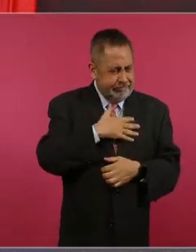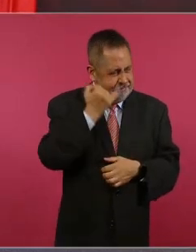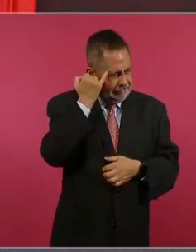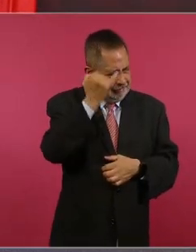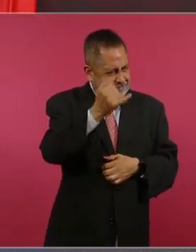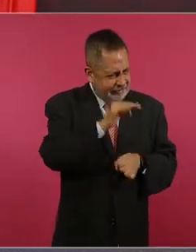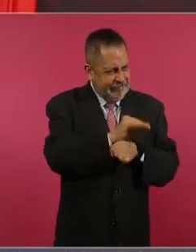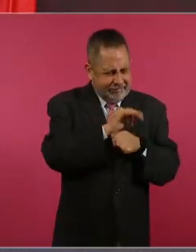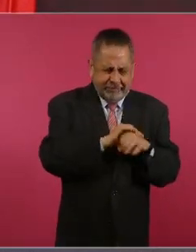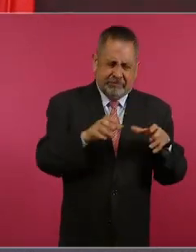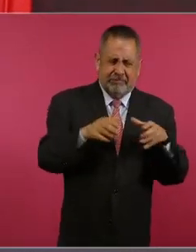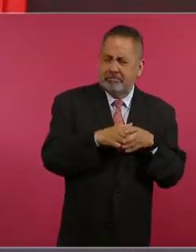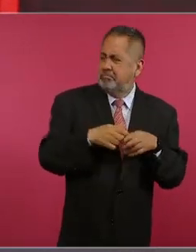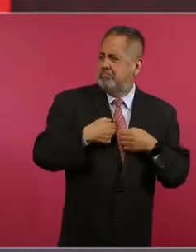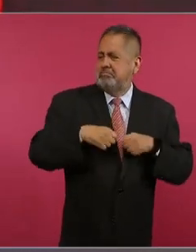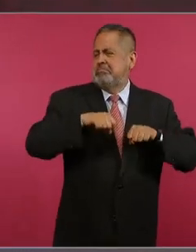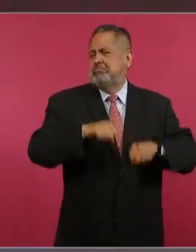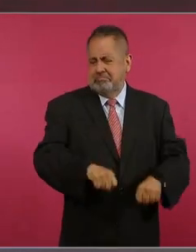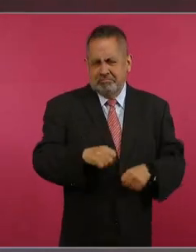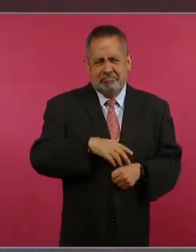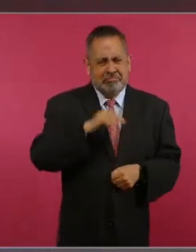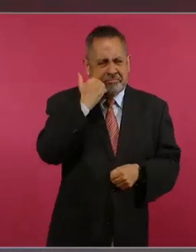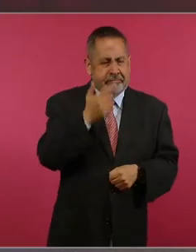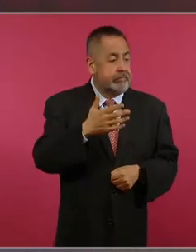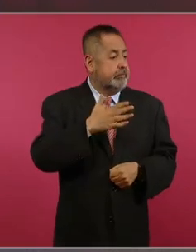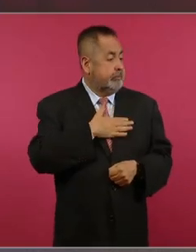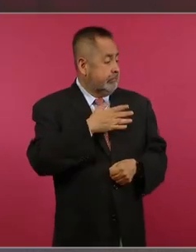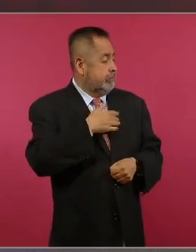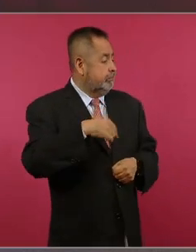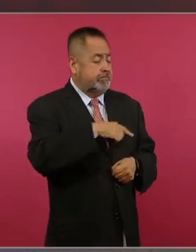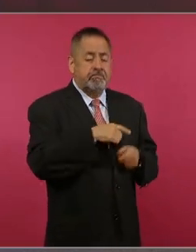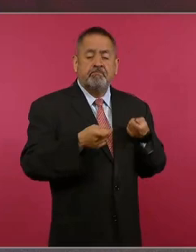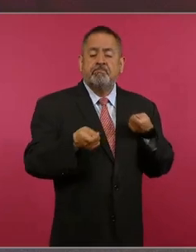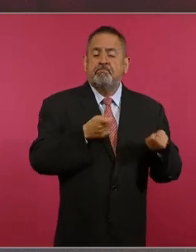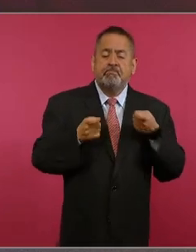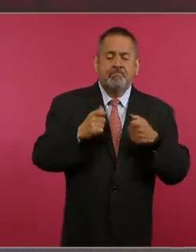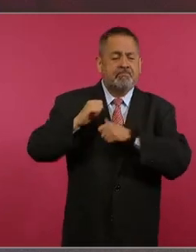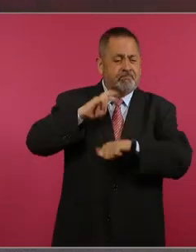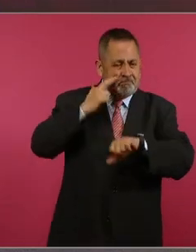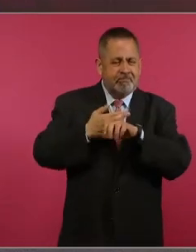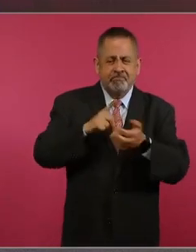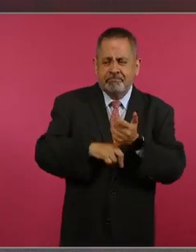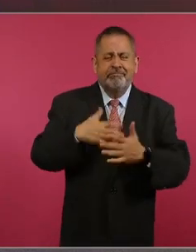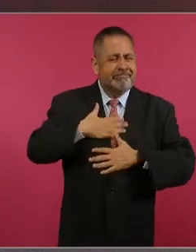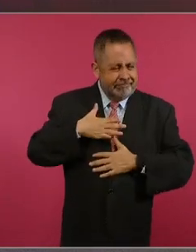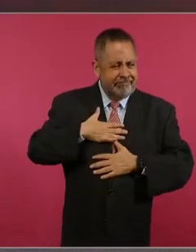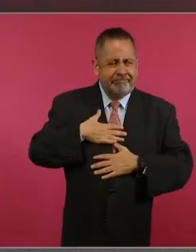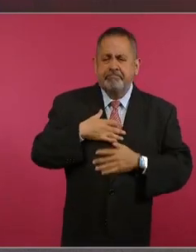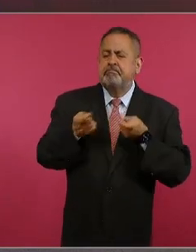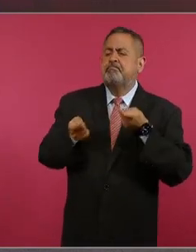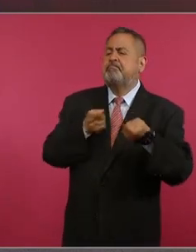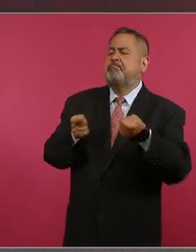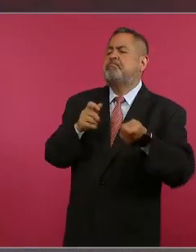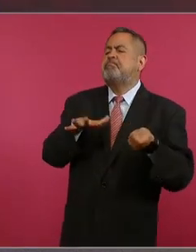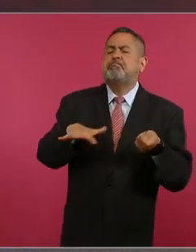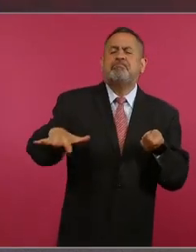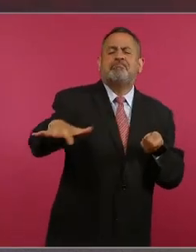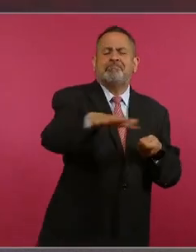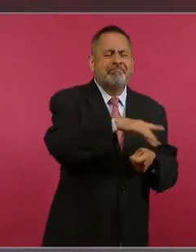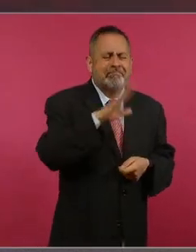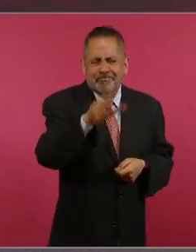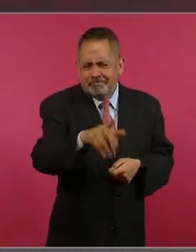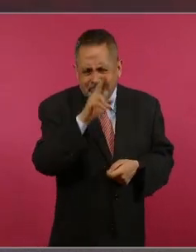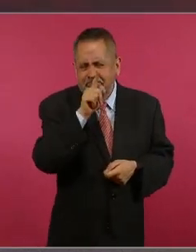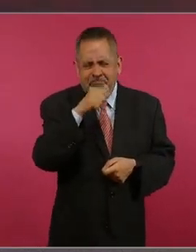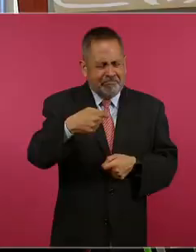general, y que dirigimos la opinión general, la opinión pública,